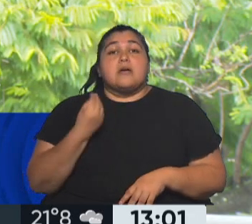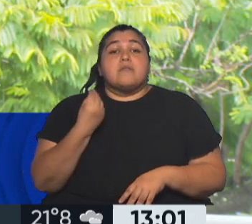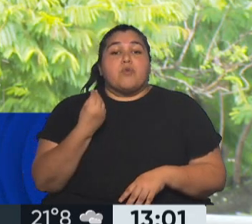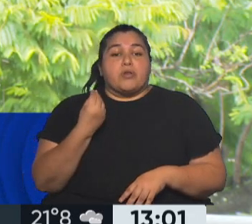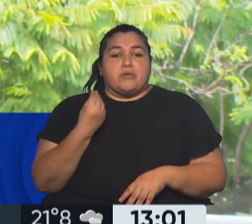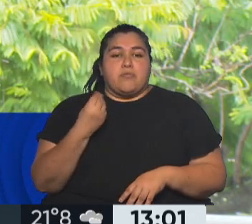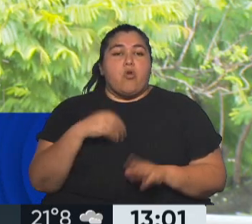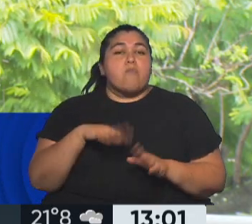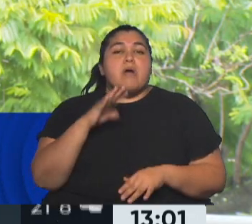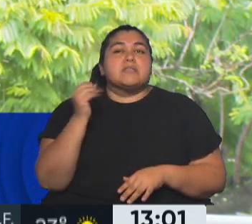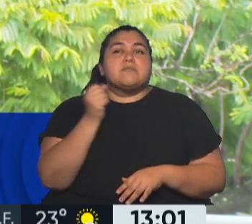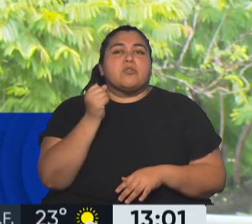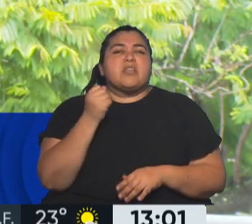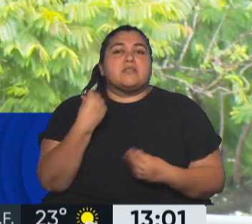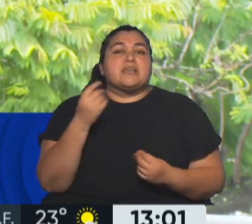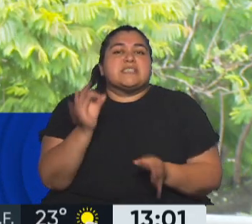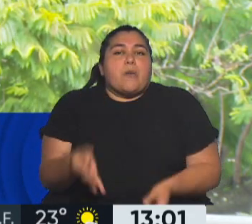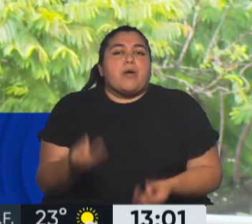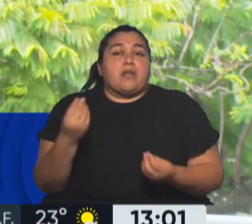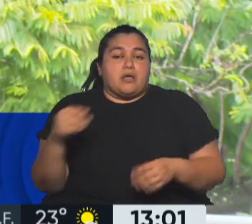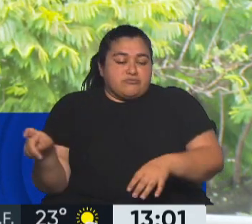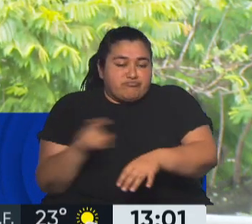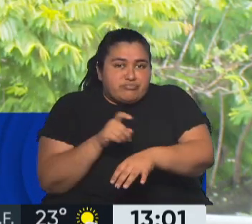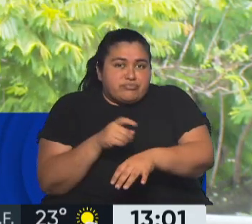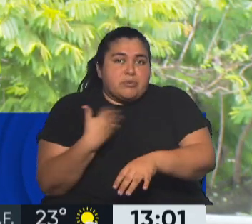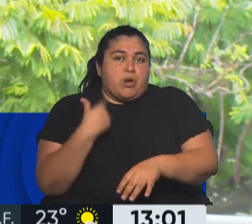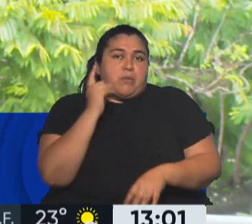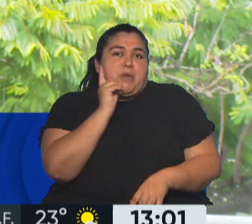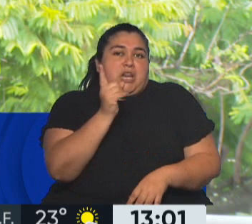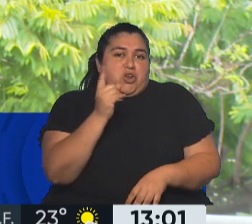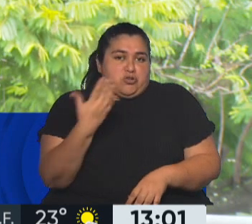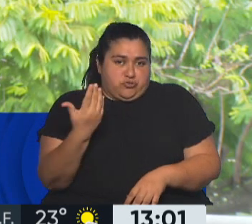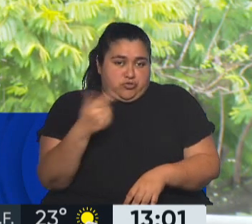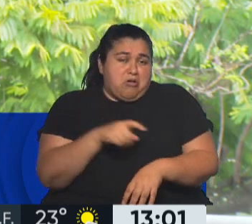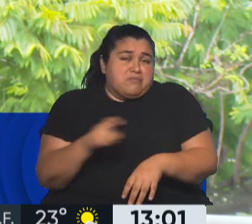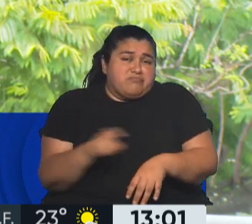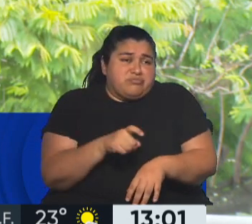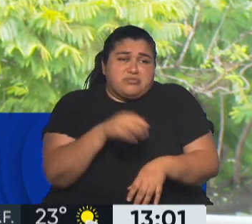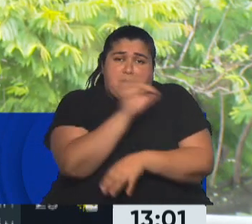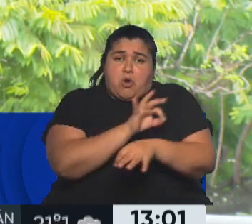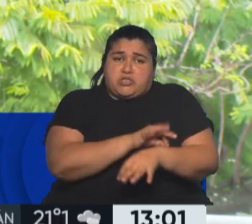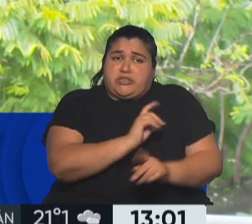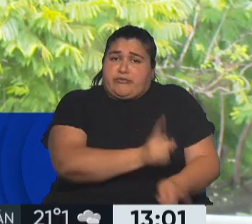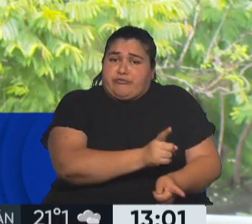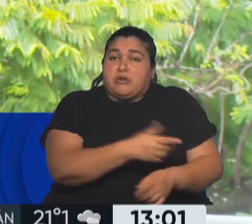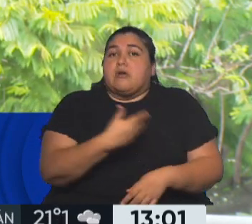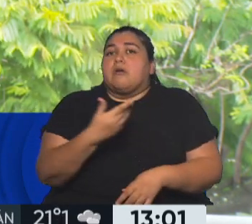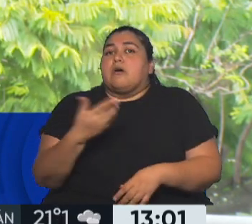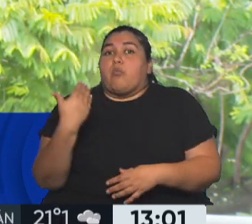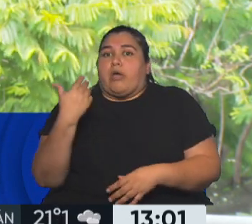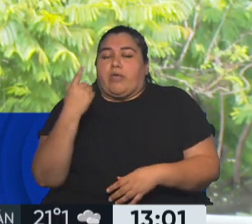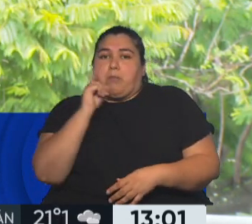que no sea efectivo Pero además pueden ser tóxicos es decir en concentraciones altas determinados productos pueden ser